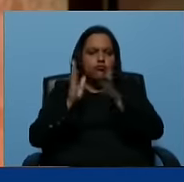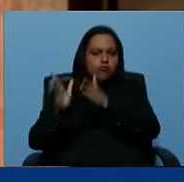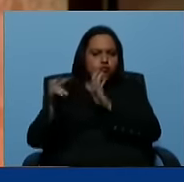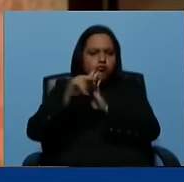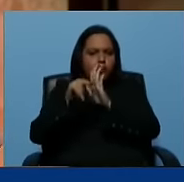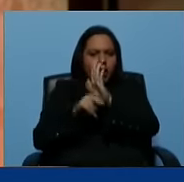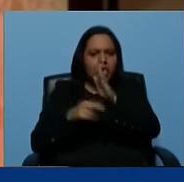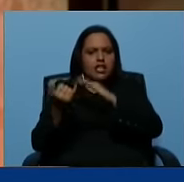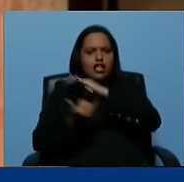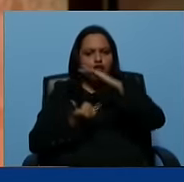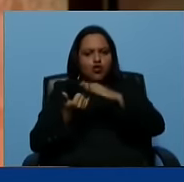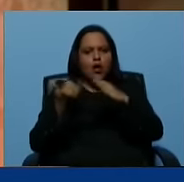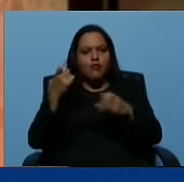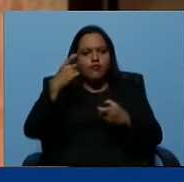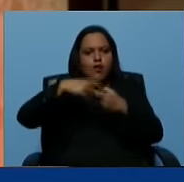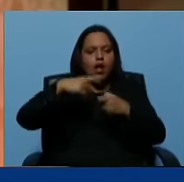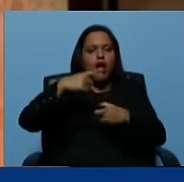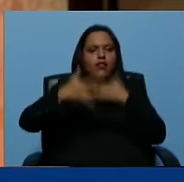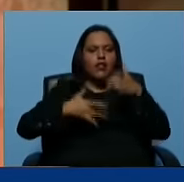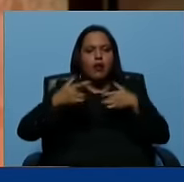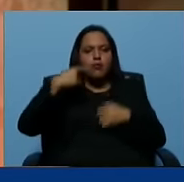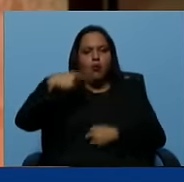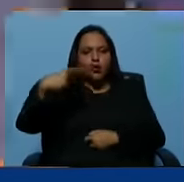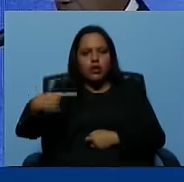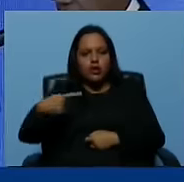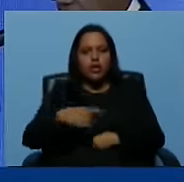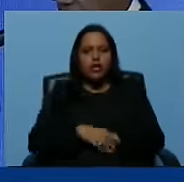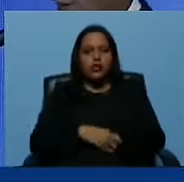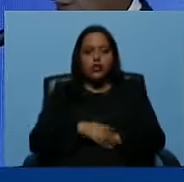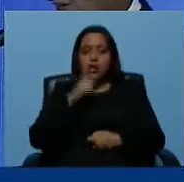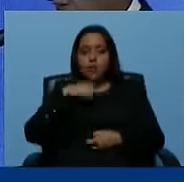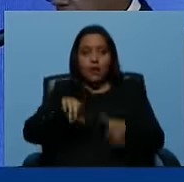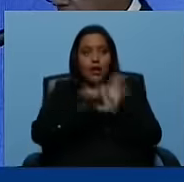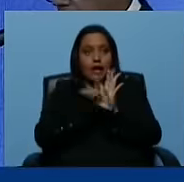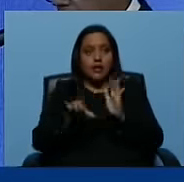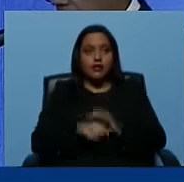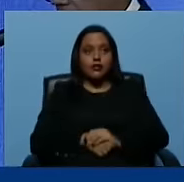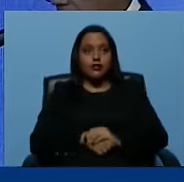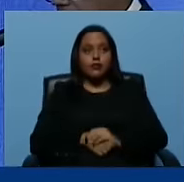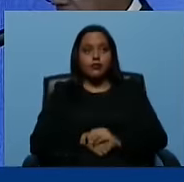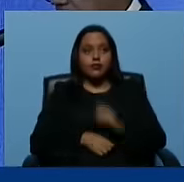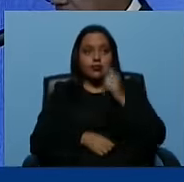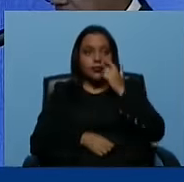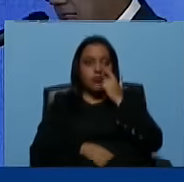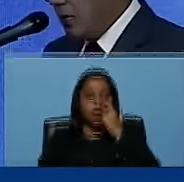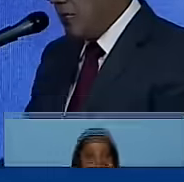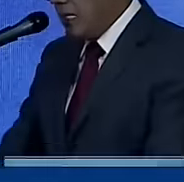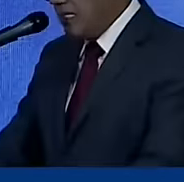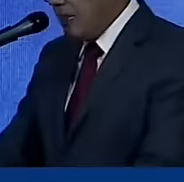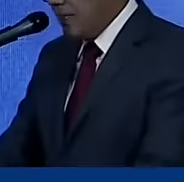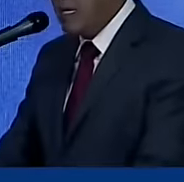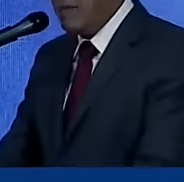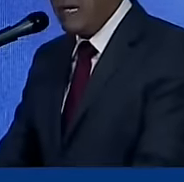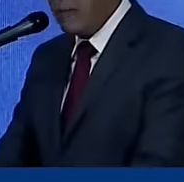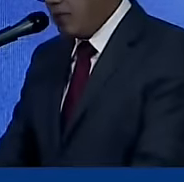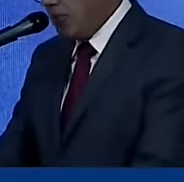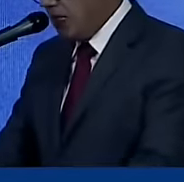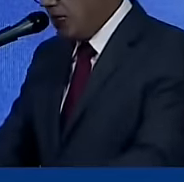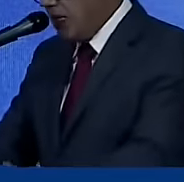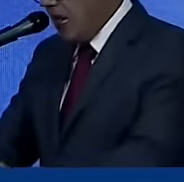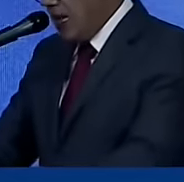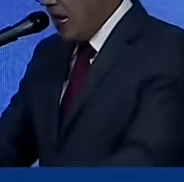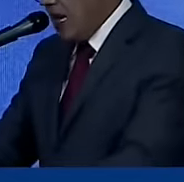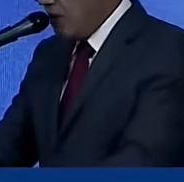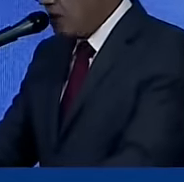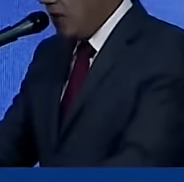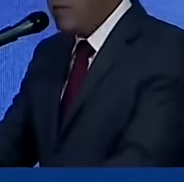que se involucran en actividades políticas en Venezuela de manera ilegal? También vamos a discutir en segunda instancia, a partir de mañana,